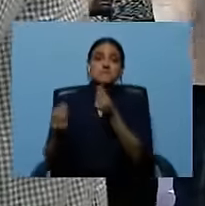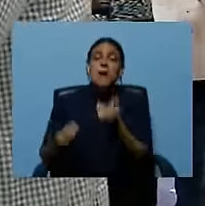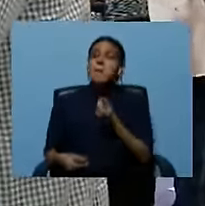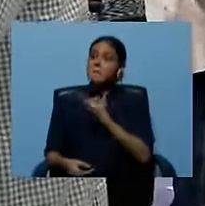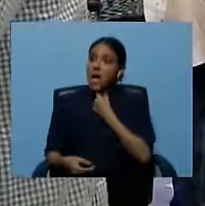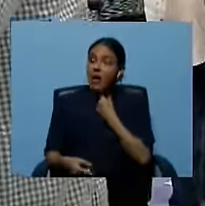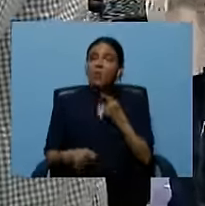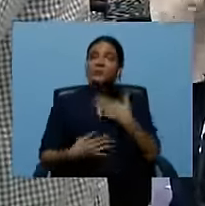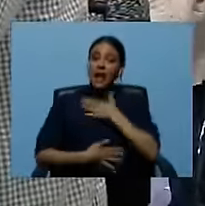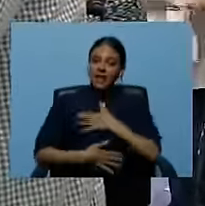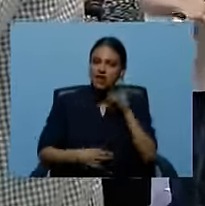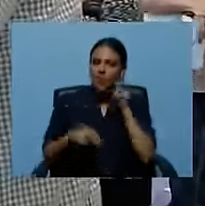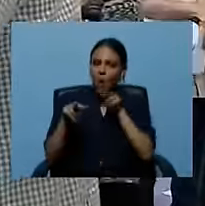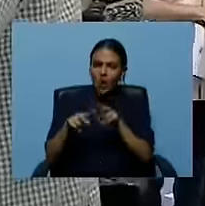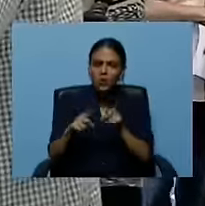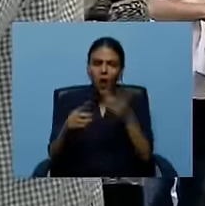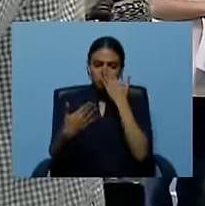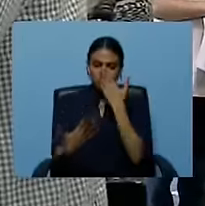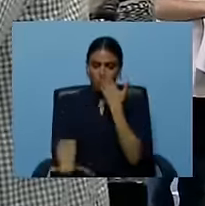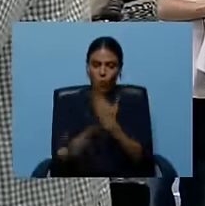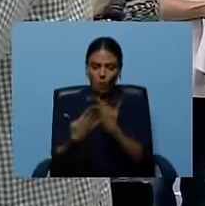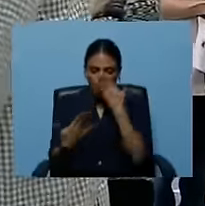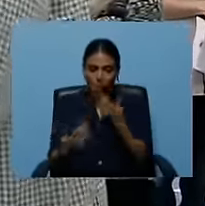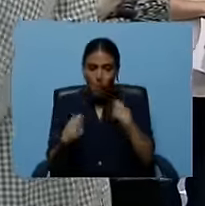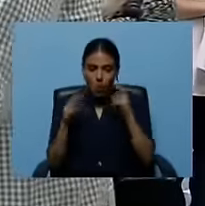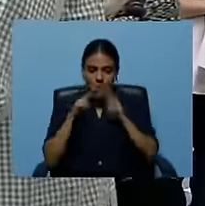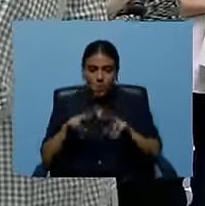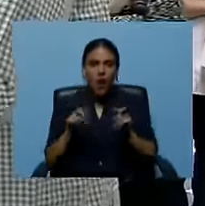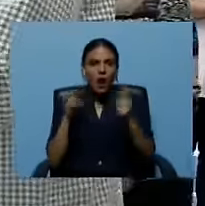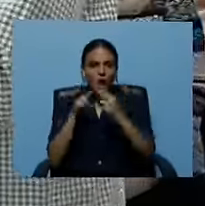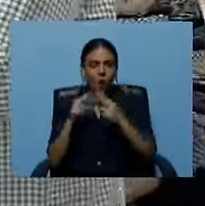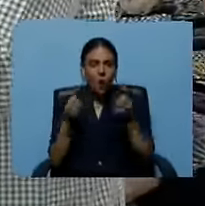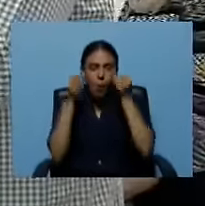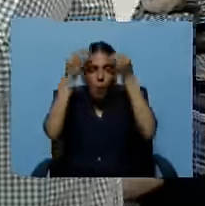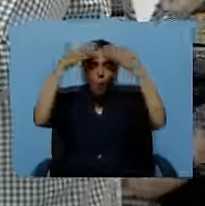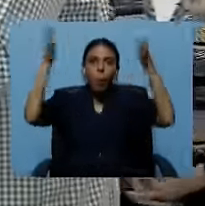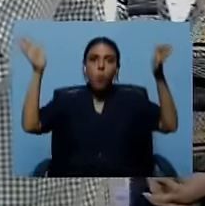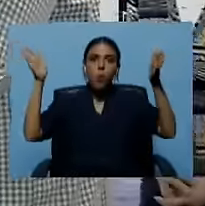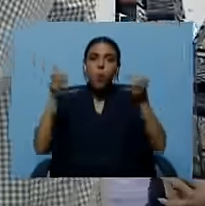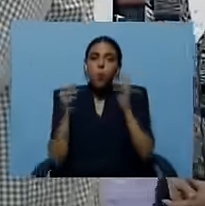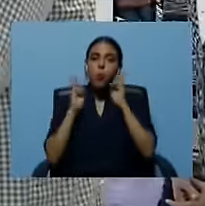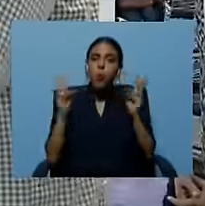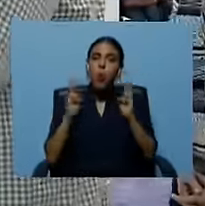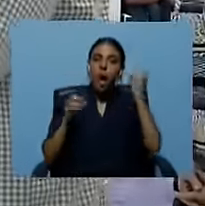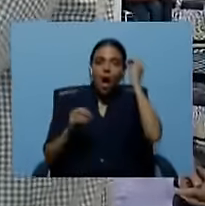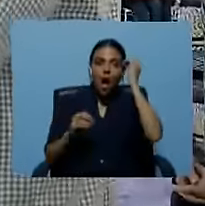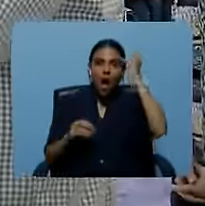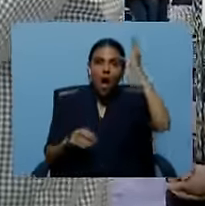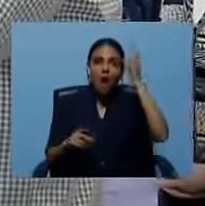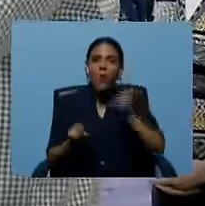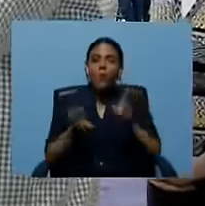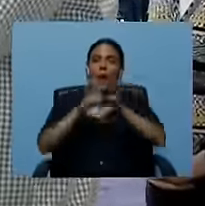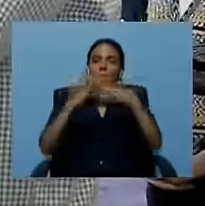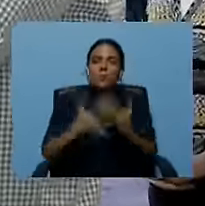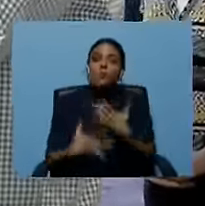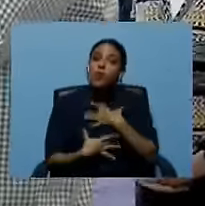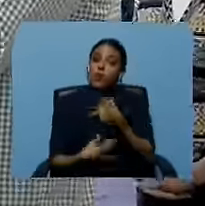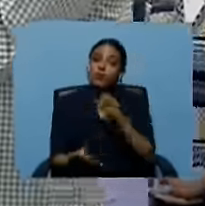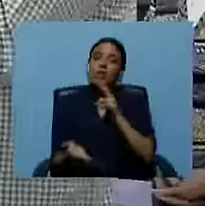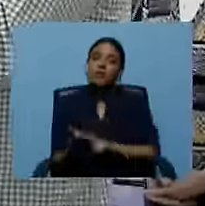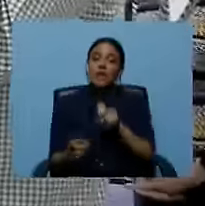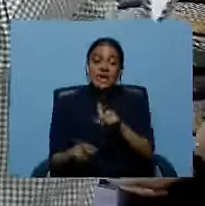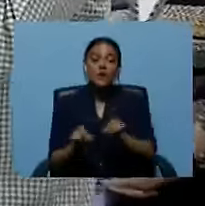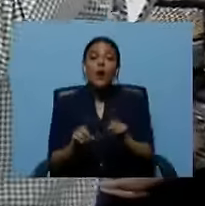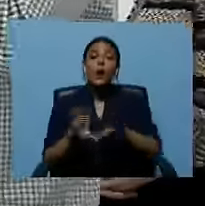las cosas pequeñas más grandes es algo súper emocionante. Y todo lo que uno descubre en ese mundo, ¿verdad? Bueno. El mundo